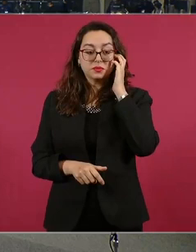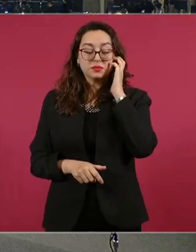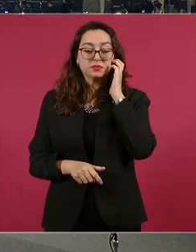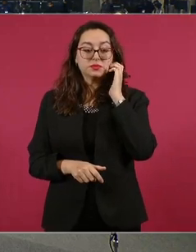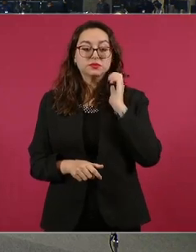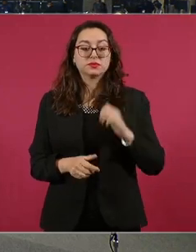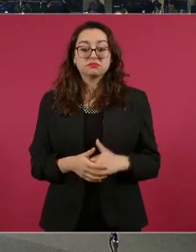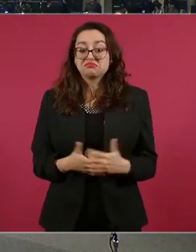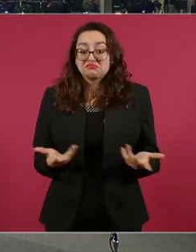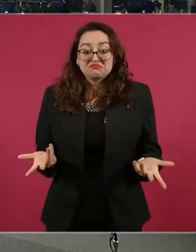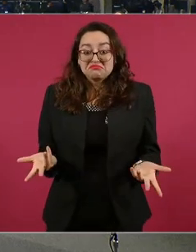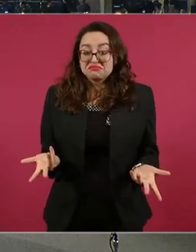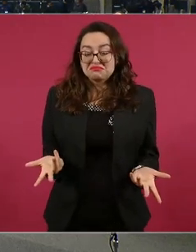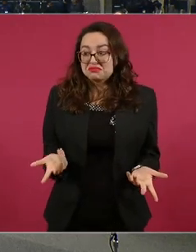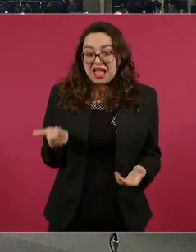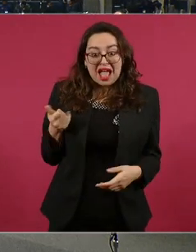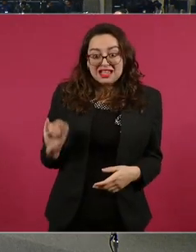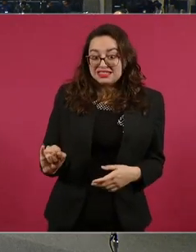¿No hay más?